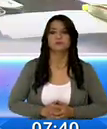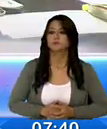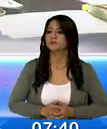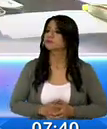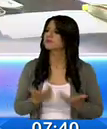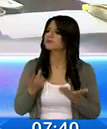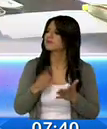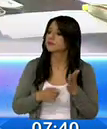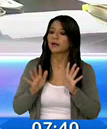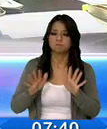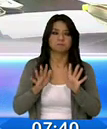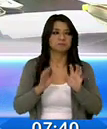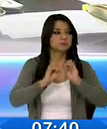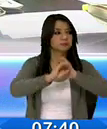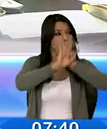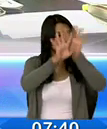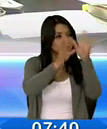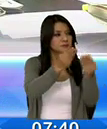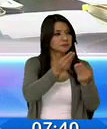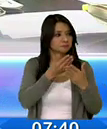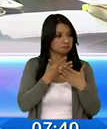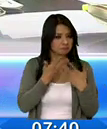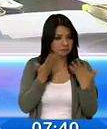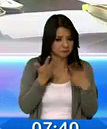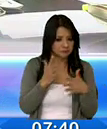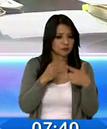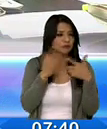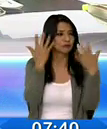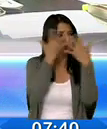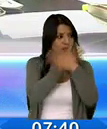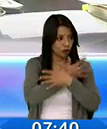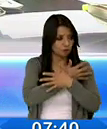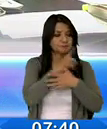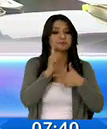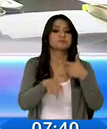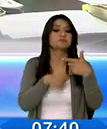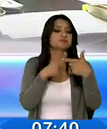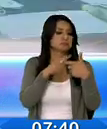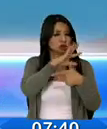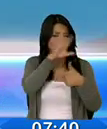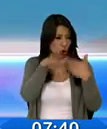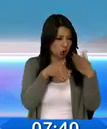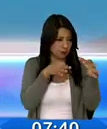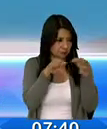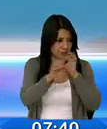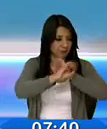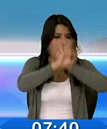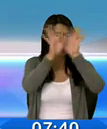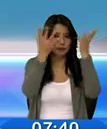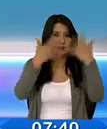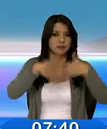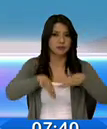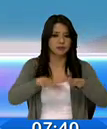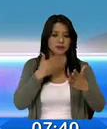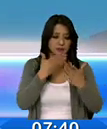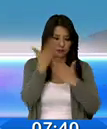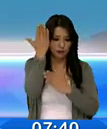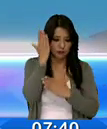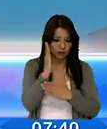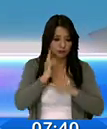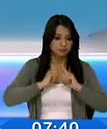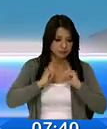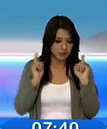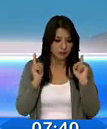no había mucha claridad en la información. Además de esto, inicialmente, ya todo esto se ha aclarado, gracias a Dios,